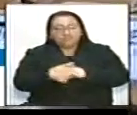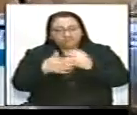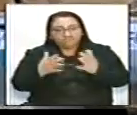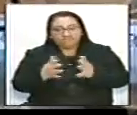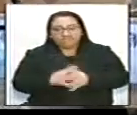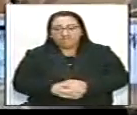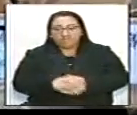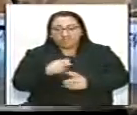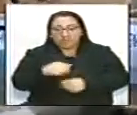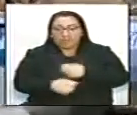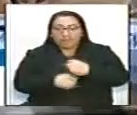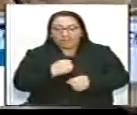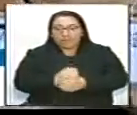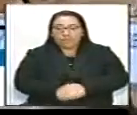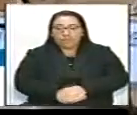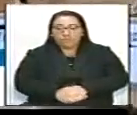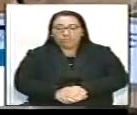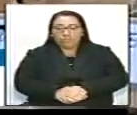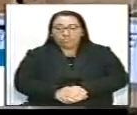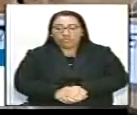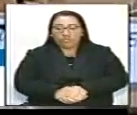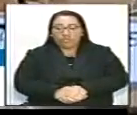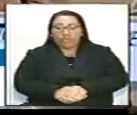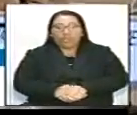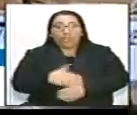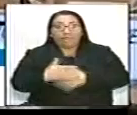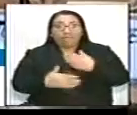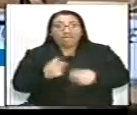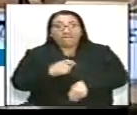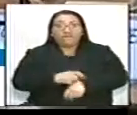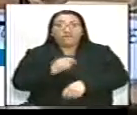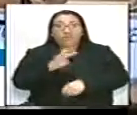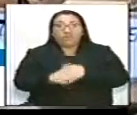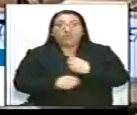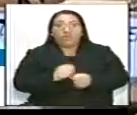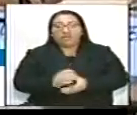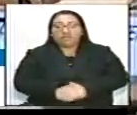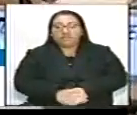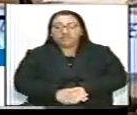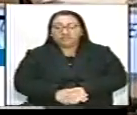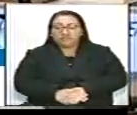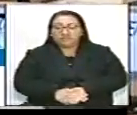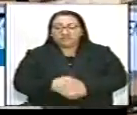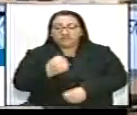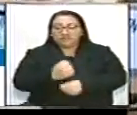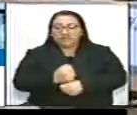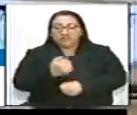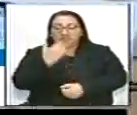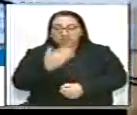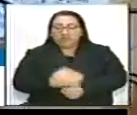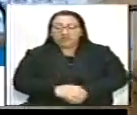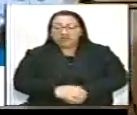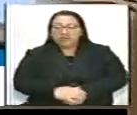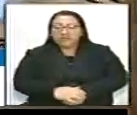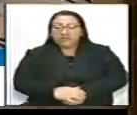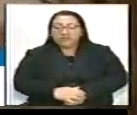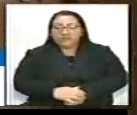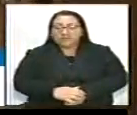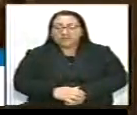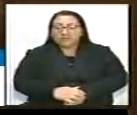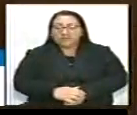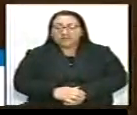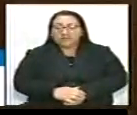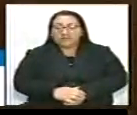y que en este presente año, y bueno, pues avancemos porque ya estamos en nuestro cuarto año de trabajo. Muchas gracias.